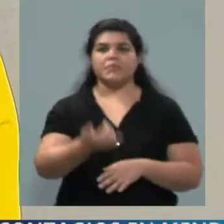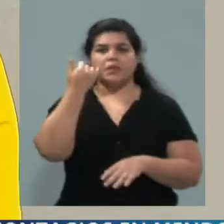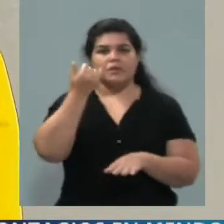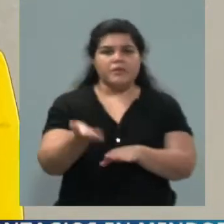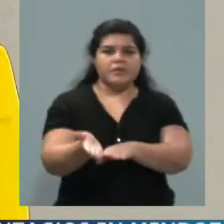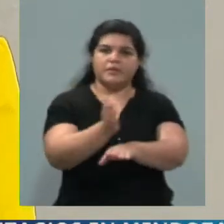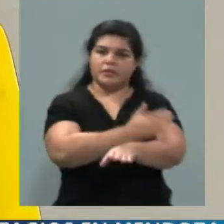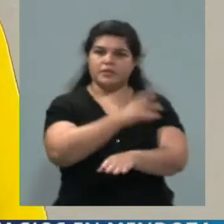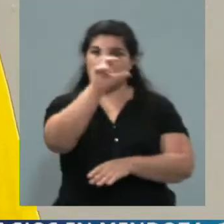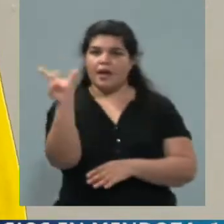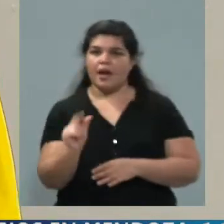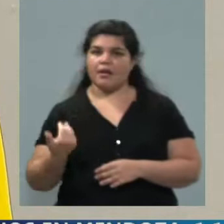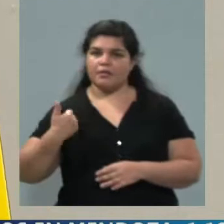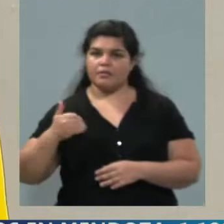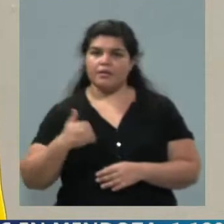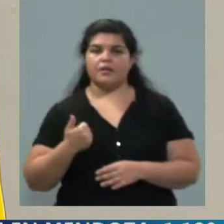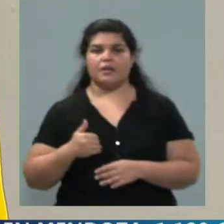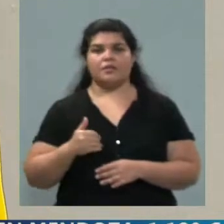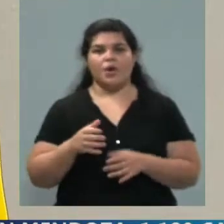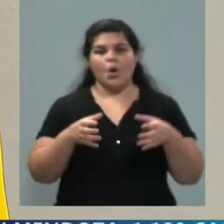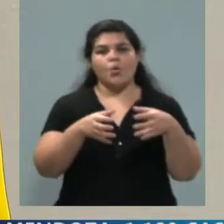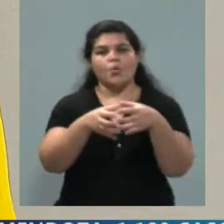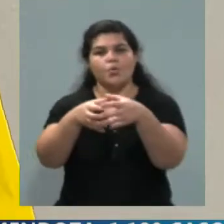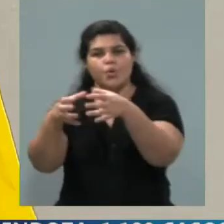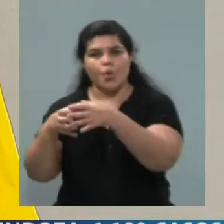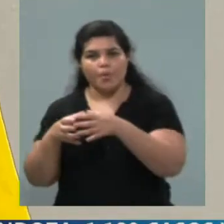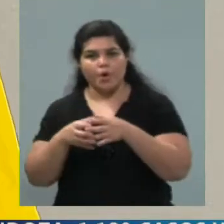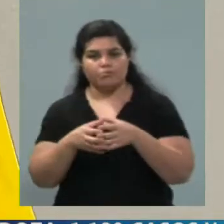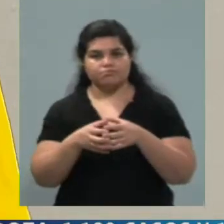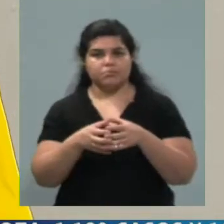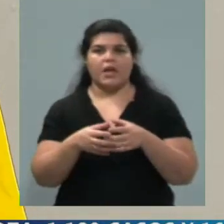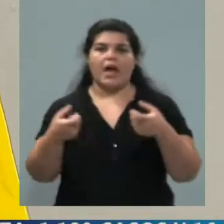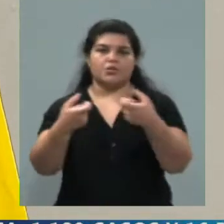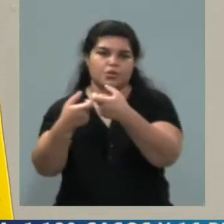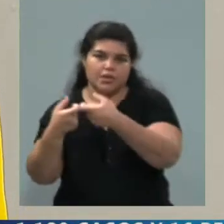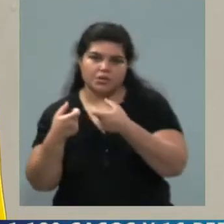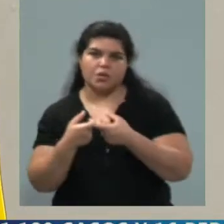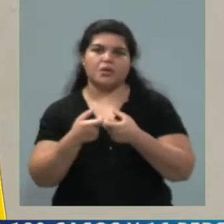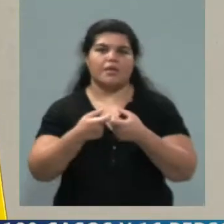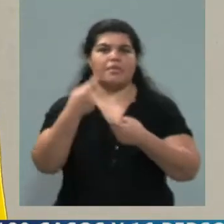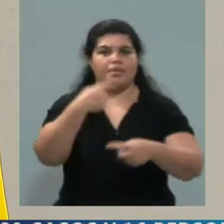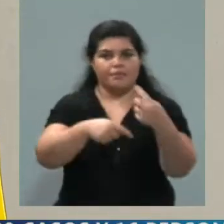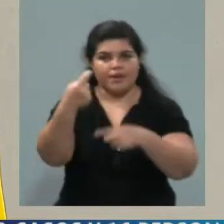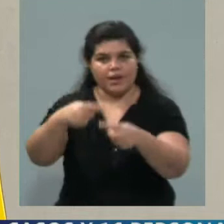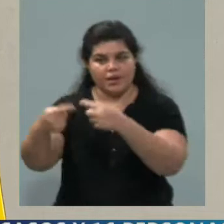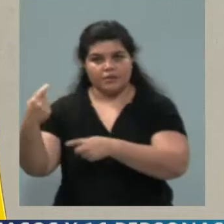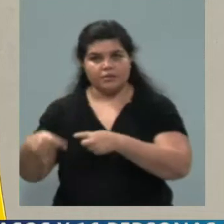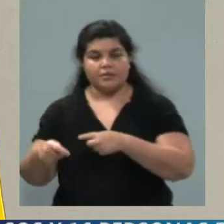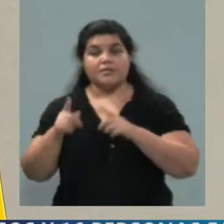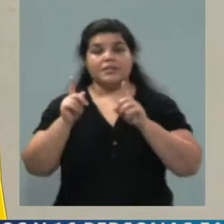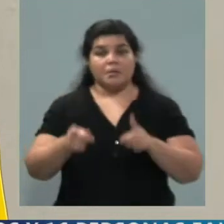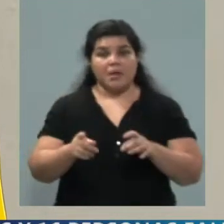nivel nacional los grupos que representan, las asociaciones que representan e incluso las